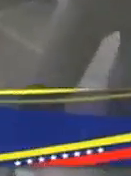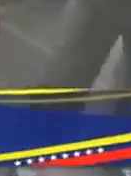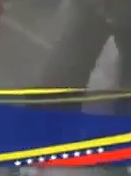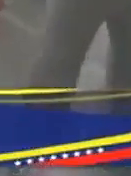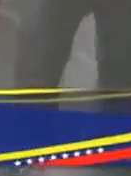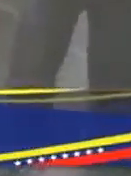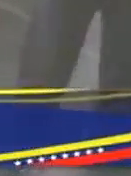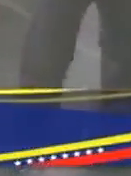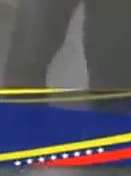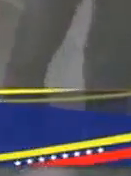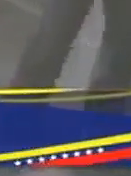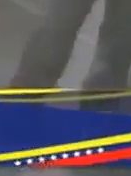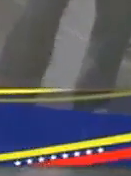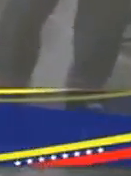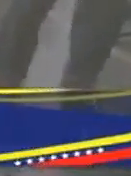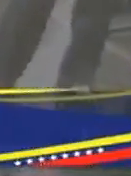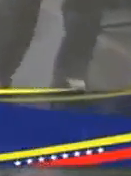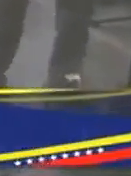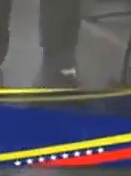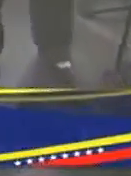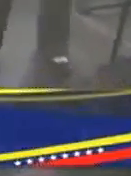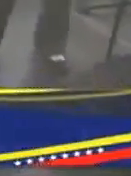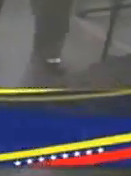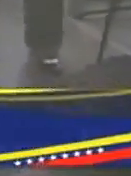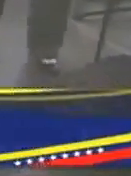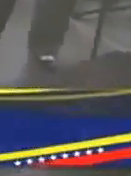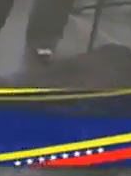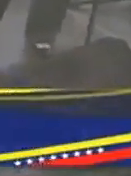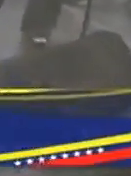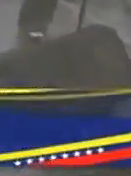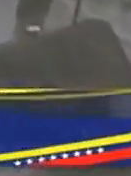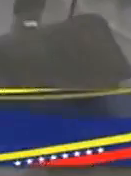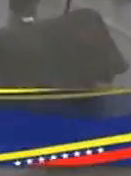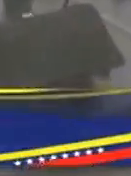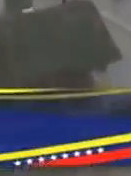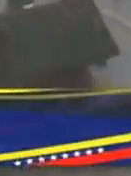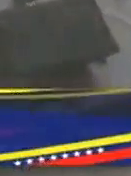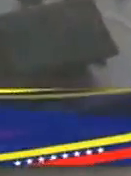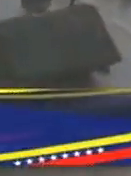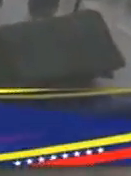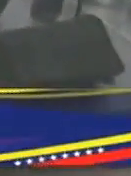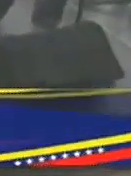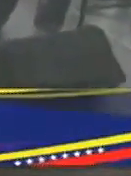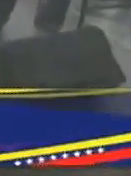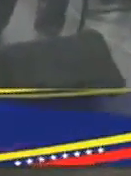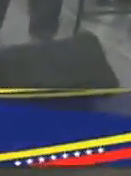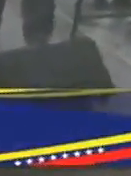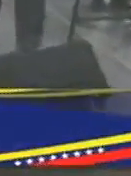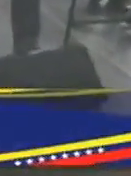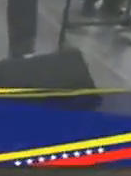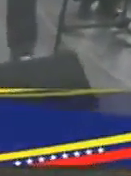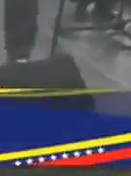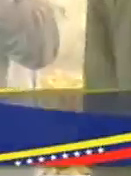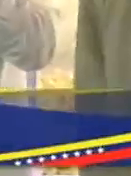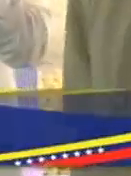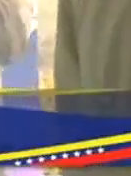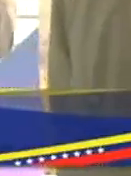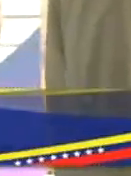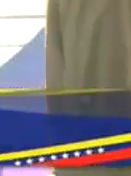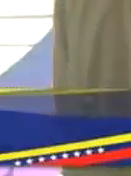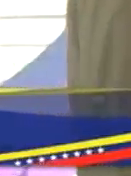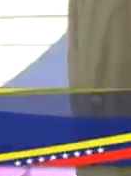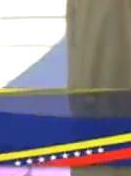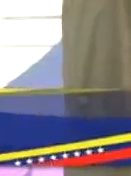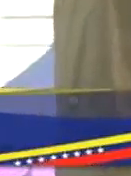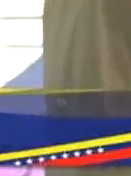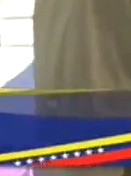30 años del 4F y los 20 años del 13 de abril, hitos que marcan el inicio y la profundación de la Revolución